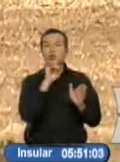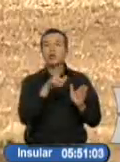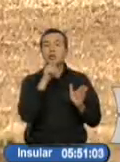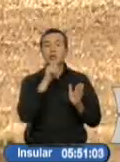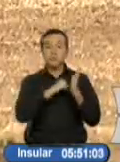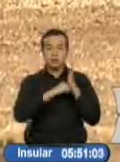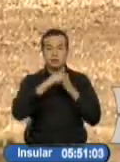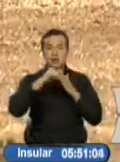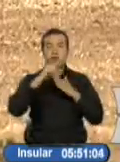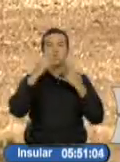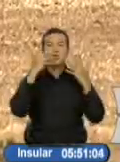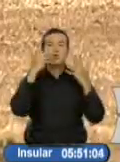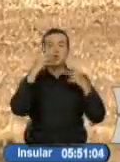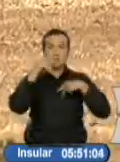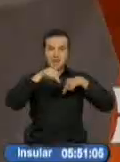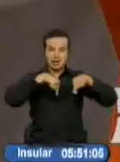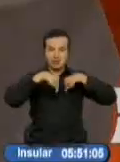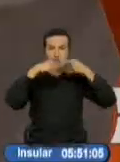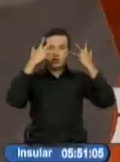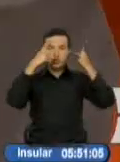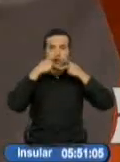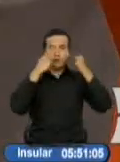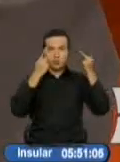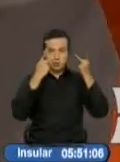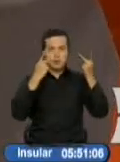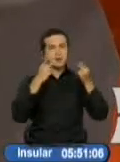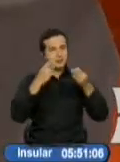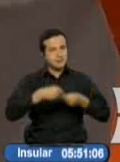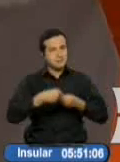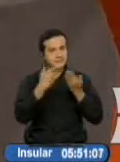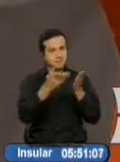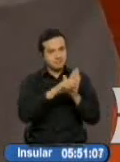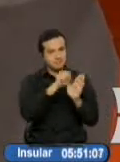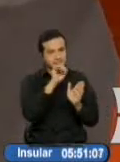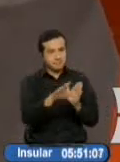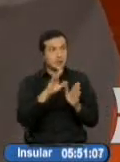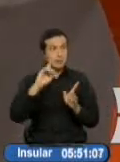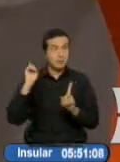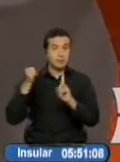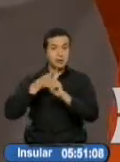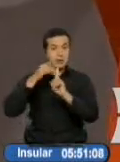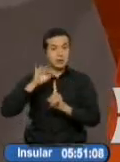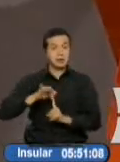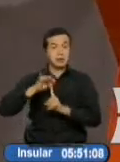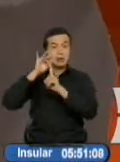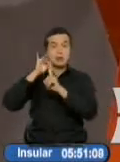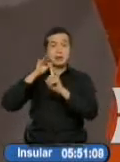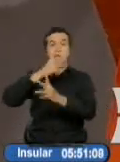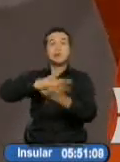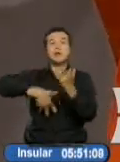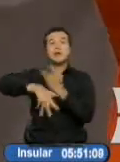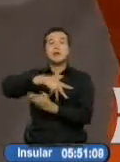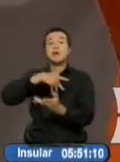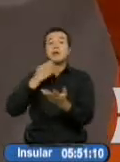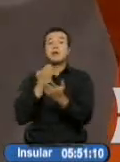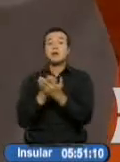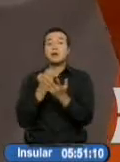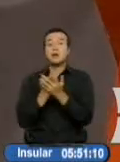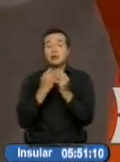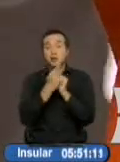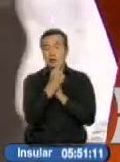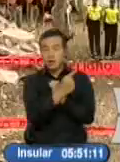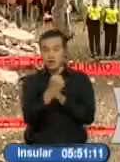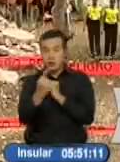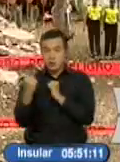el Ministerio de Transporte y Obras Públicas. Teniendo como priorización el tema de la dinamización económica dentro de cada uno